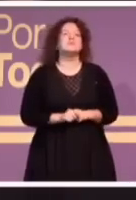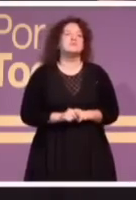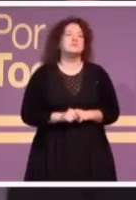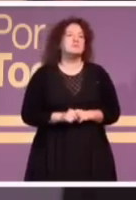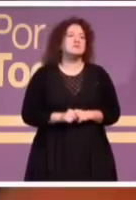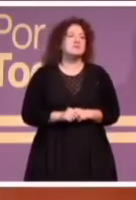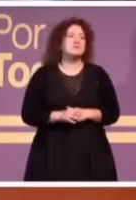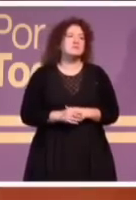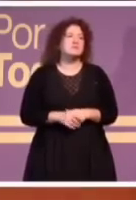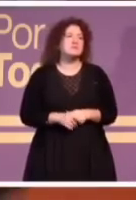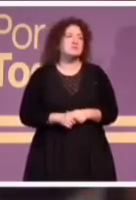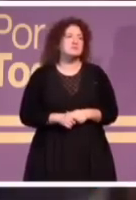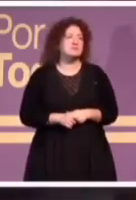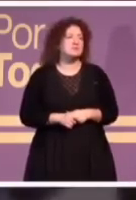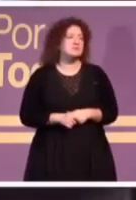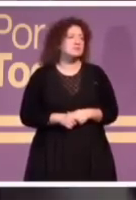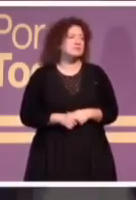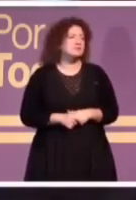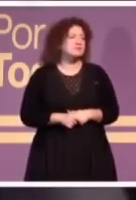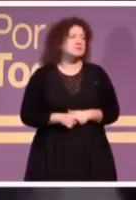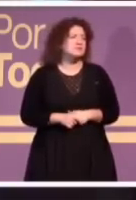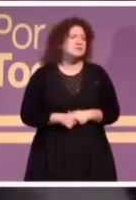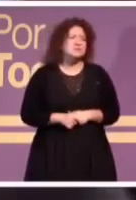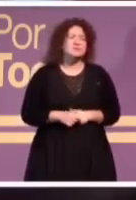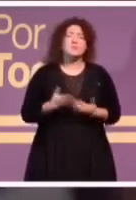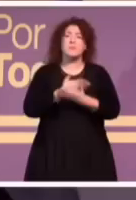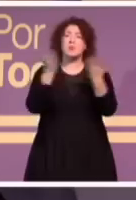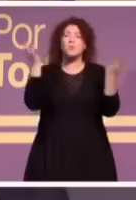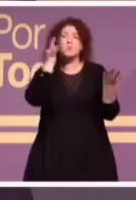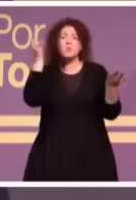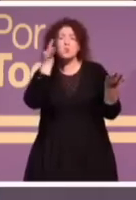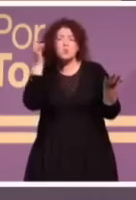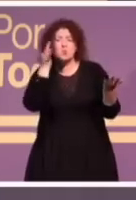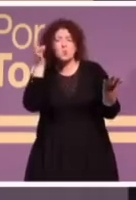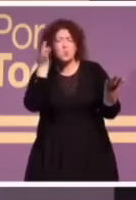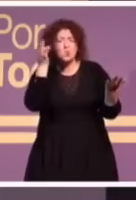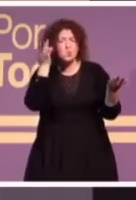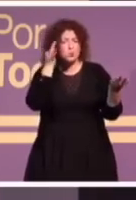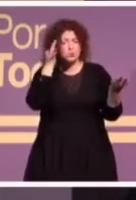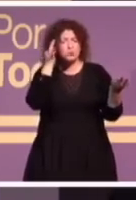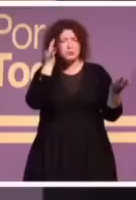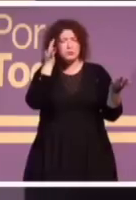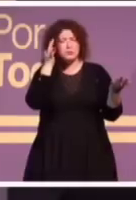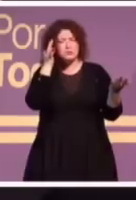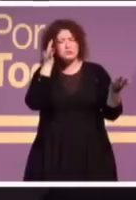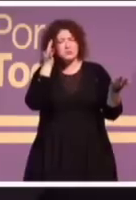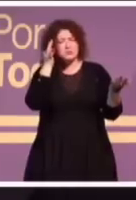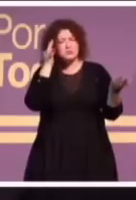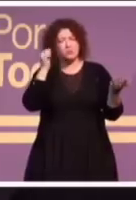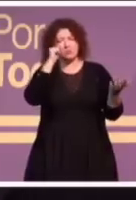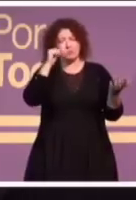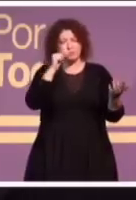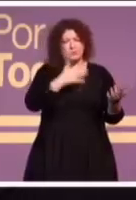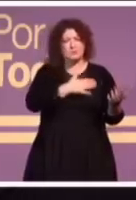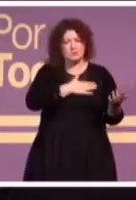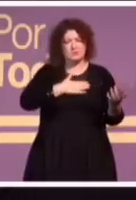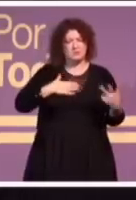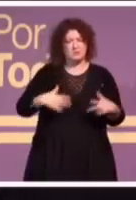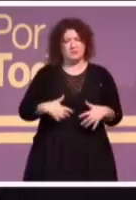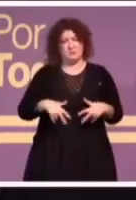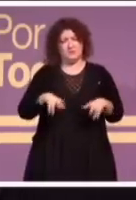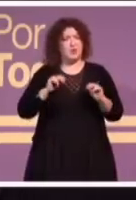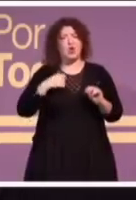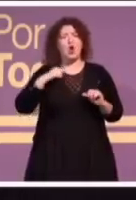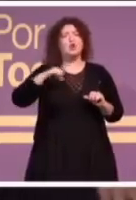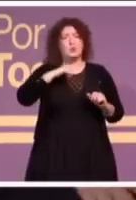Y también para que cualquier mujer que quiera interrumpir voluntariamente su embarazo lo puede hacer en el centro